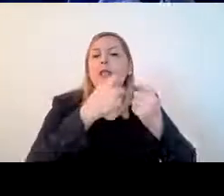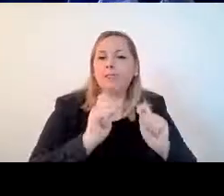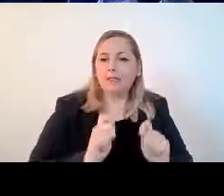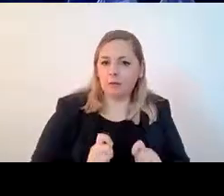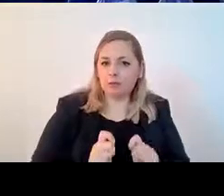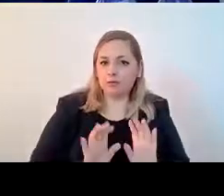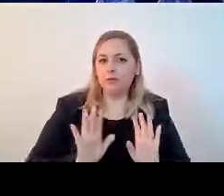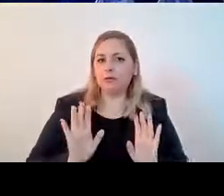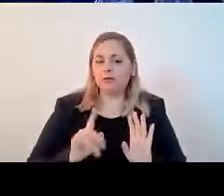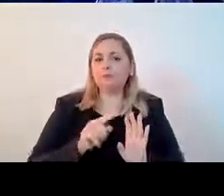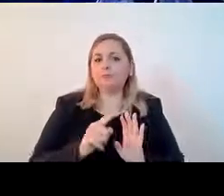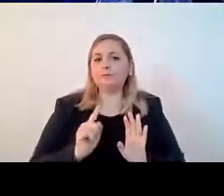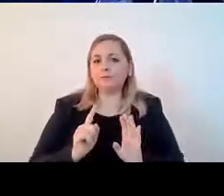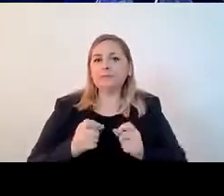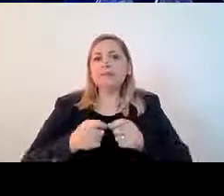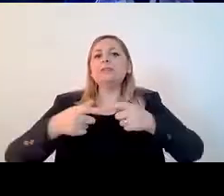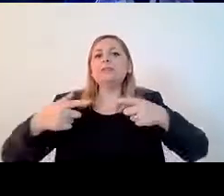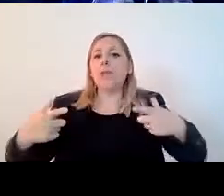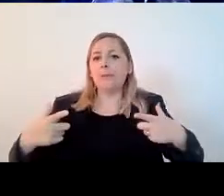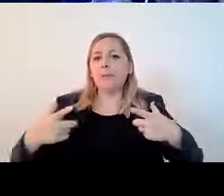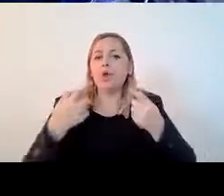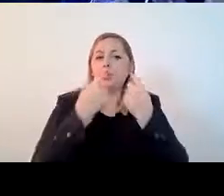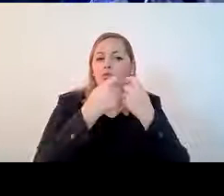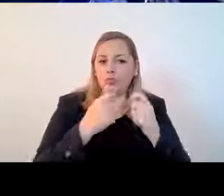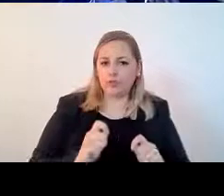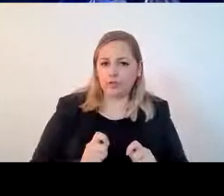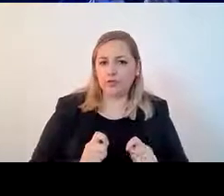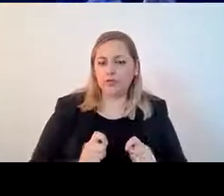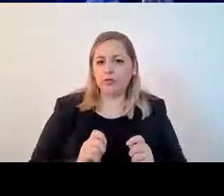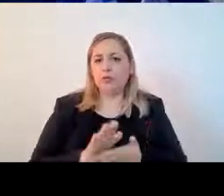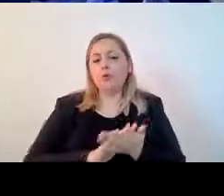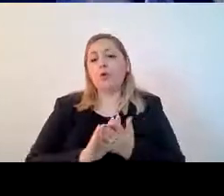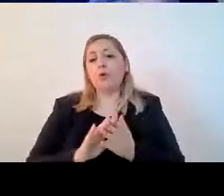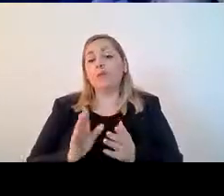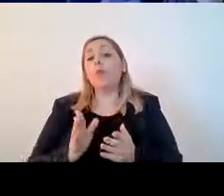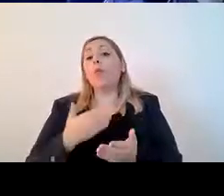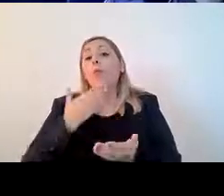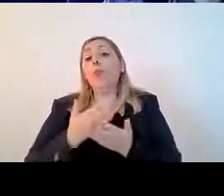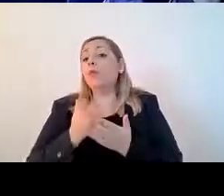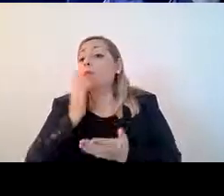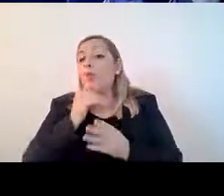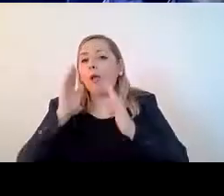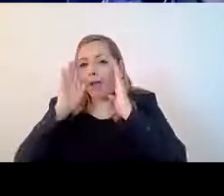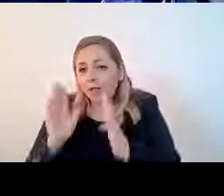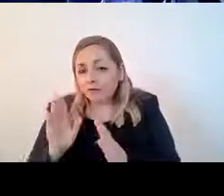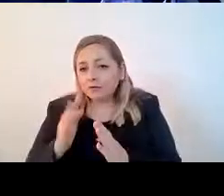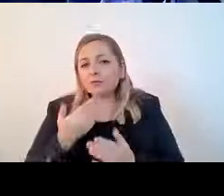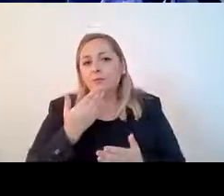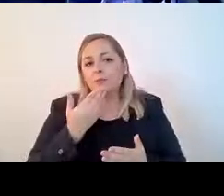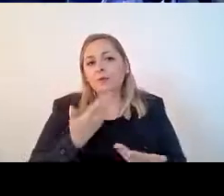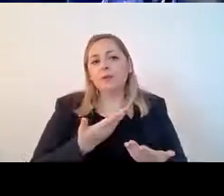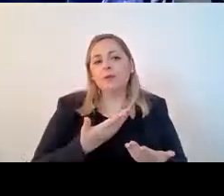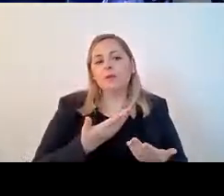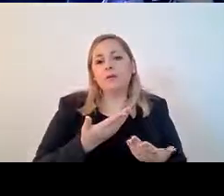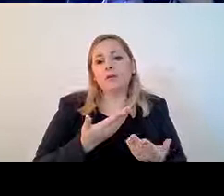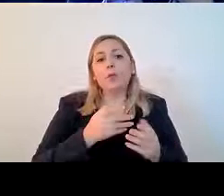cierta medida se habría ampliado el diagnóstico. Esto vale para la inatención, con todos estos rasgos que estamos viendo acá, que